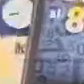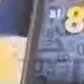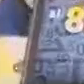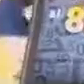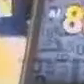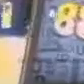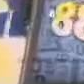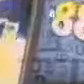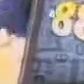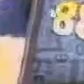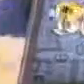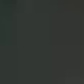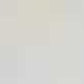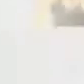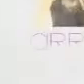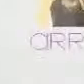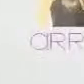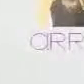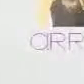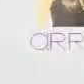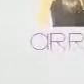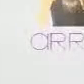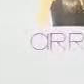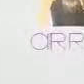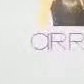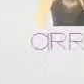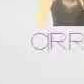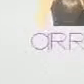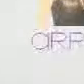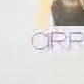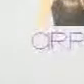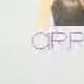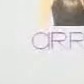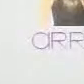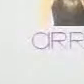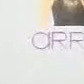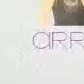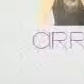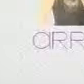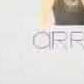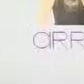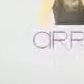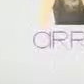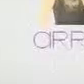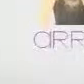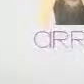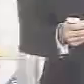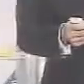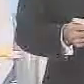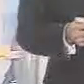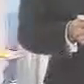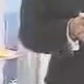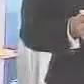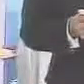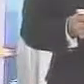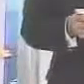¡Suerte al 8820! Este viernes, en Arroz con Leche. ¡Eso está súper rico!